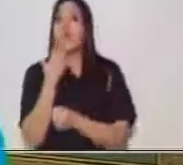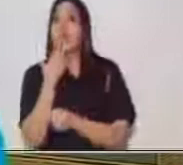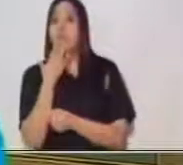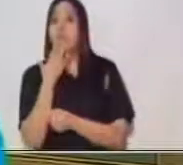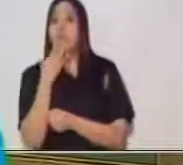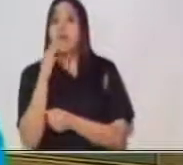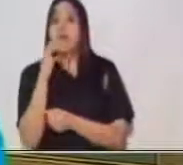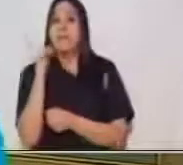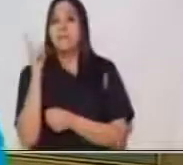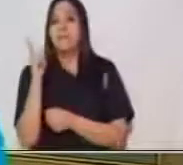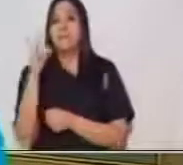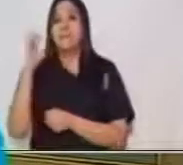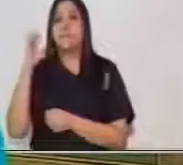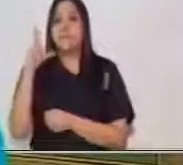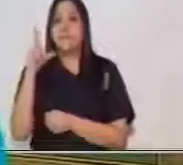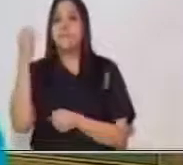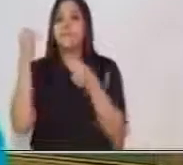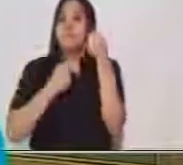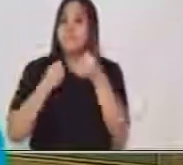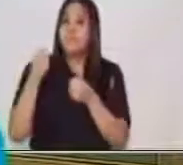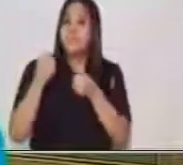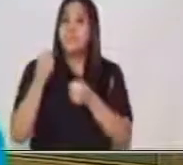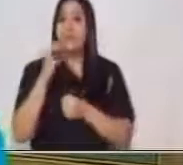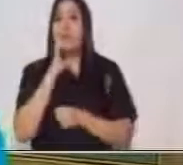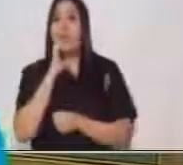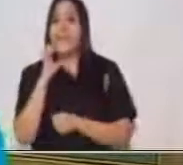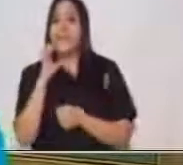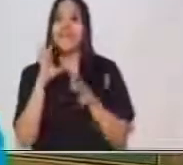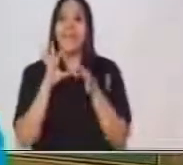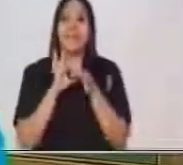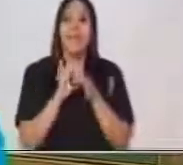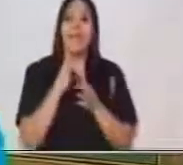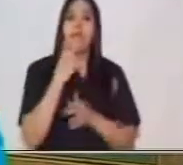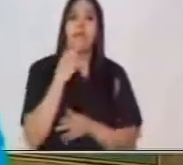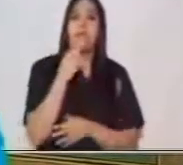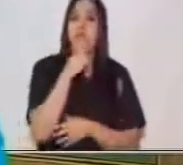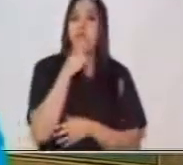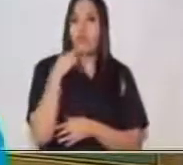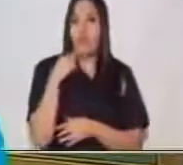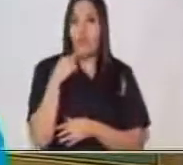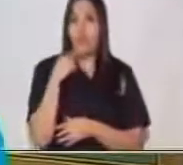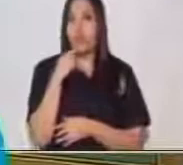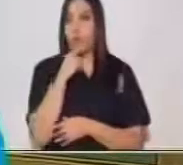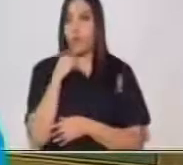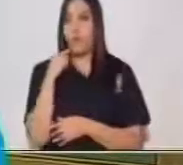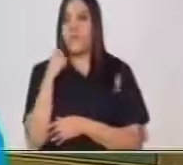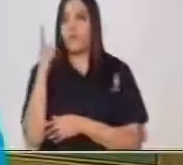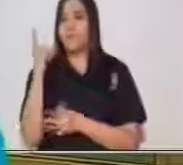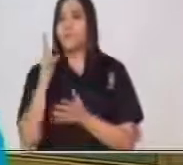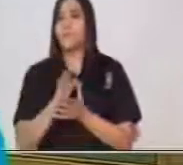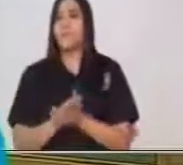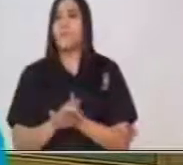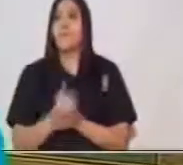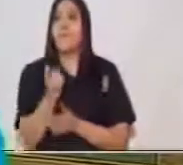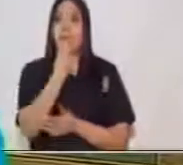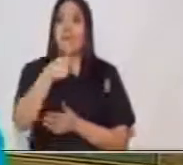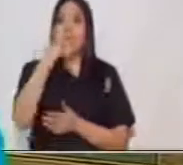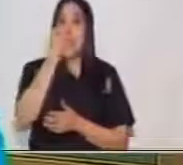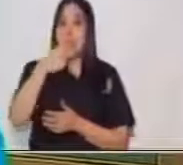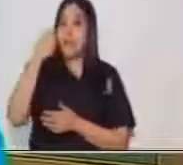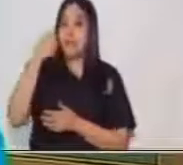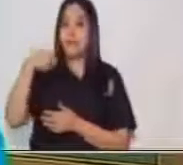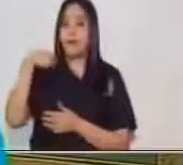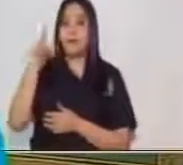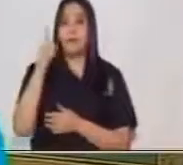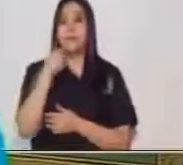a escribir, recuerda, con letra mayúscula y lo vamos a hacer en letra de carta. Muy bien,